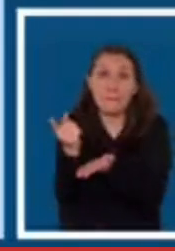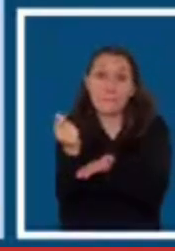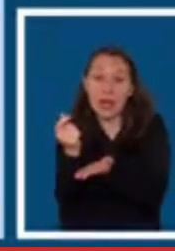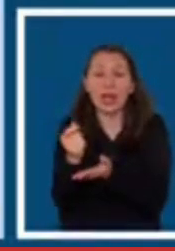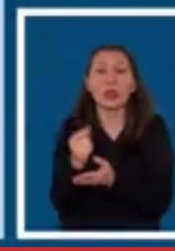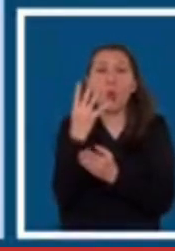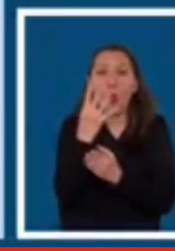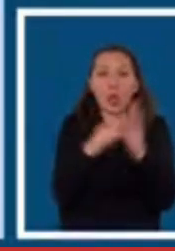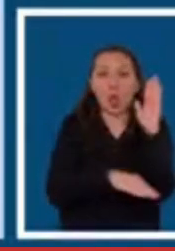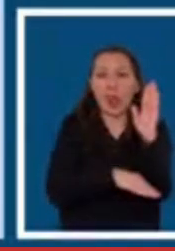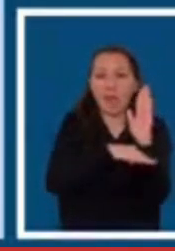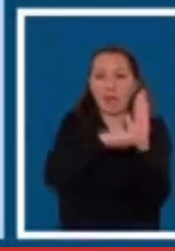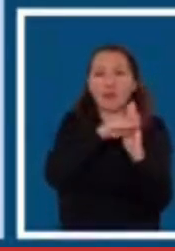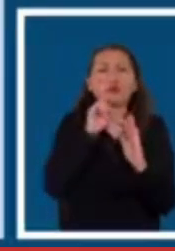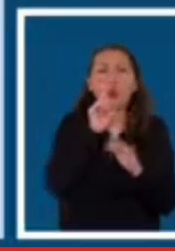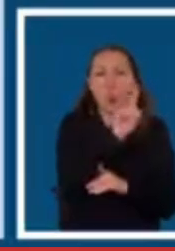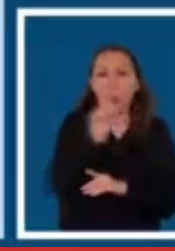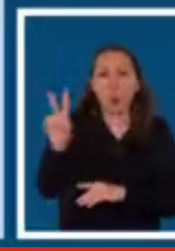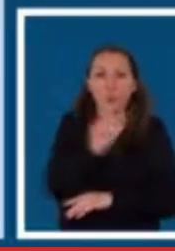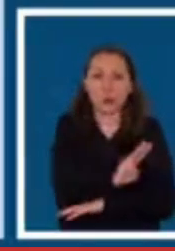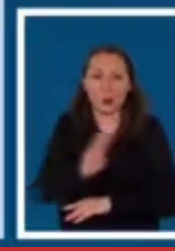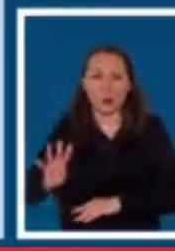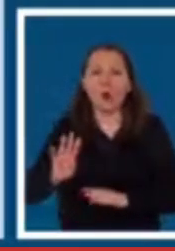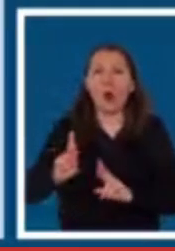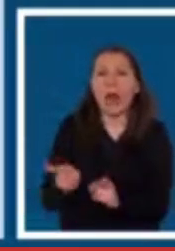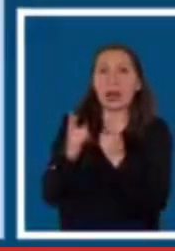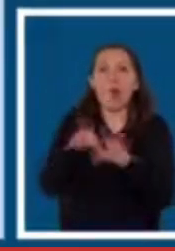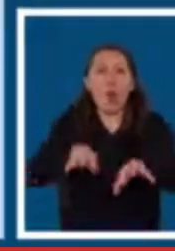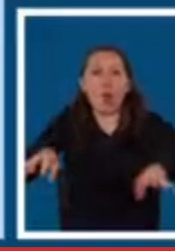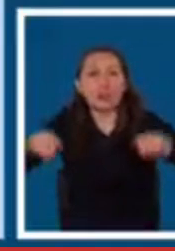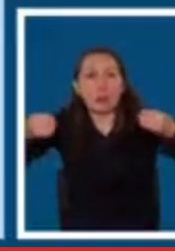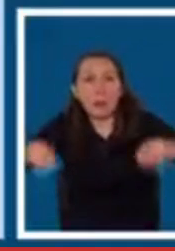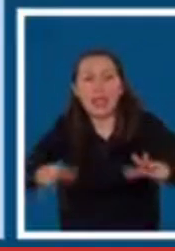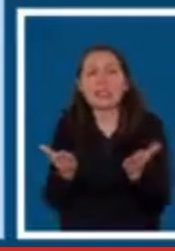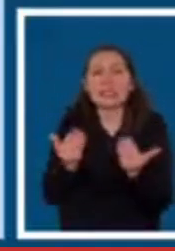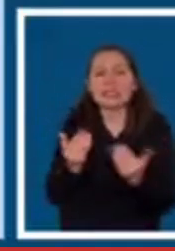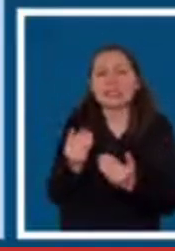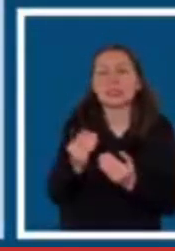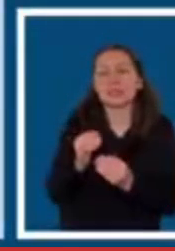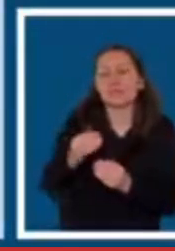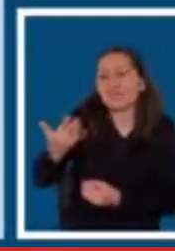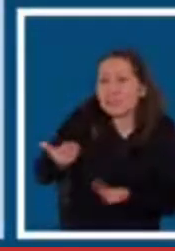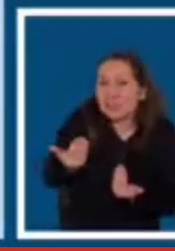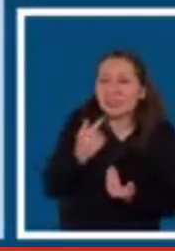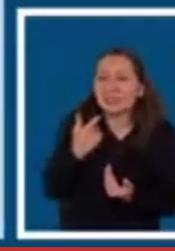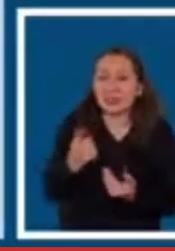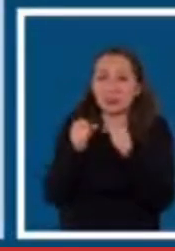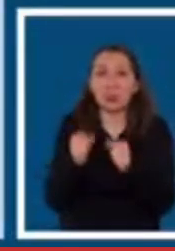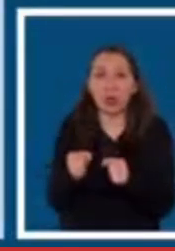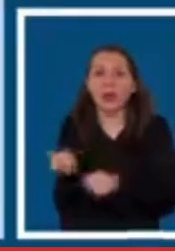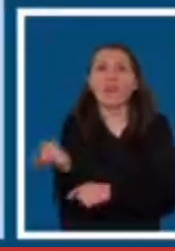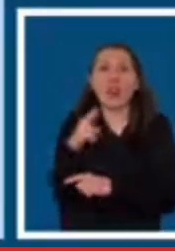los cuatro tramos que indican la pantalla y que son para recuperar Los enseres y todo lo los requerimientos para poder